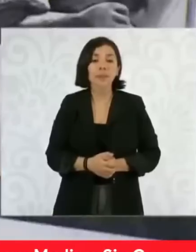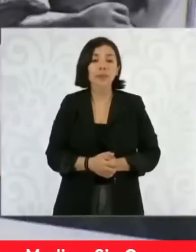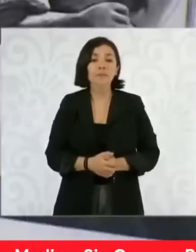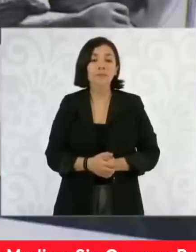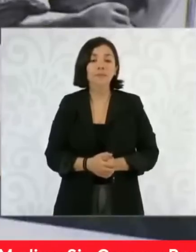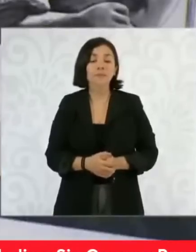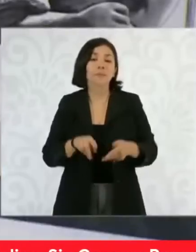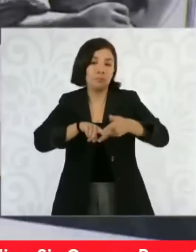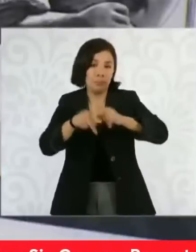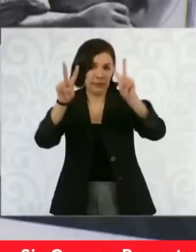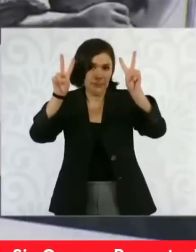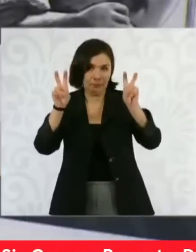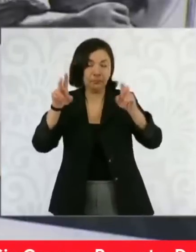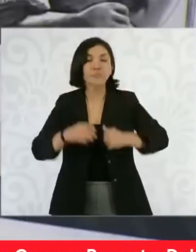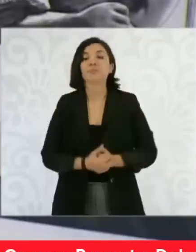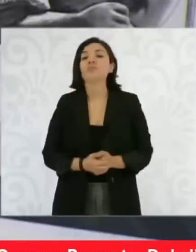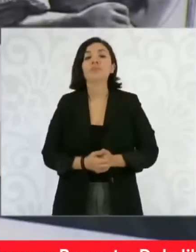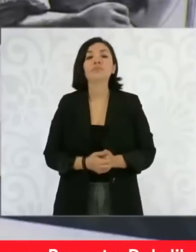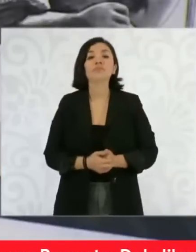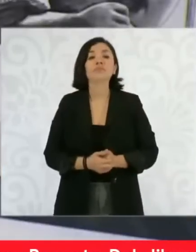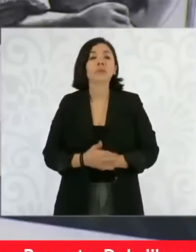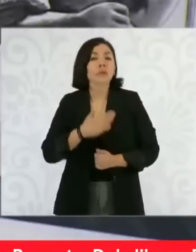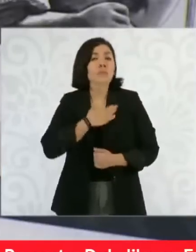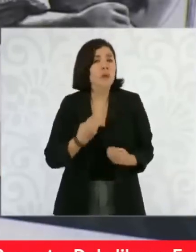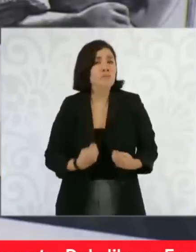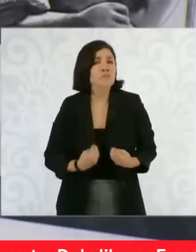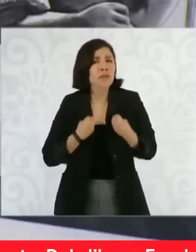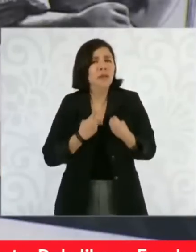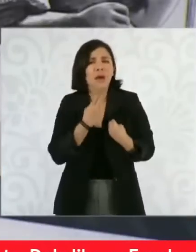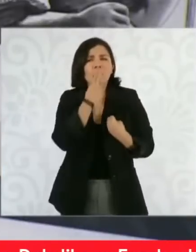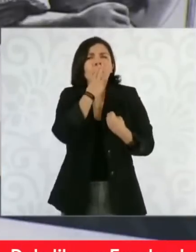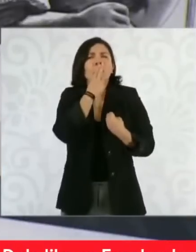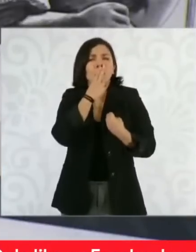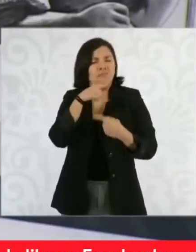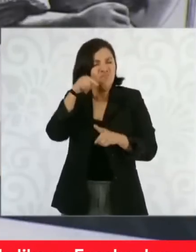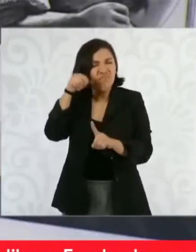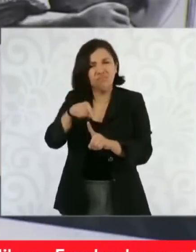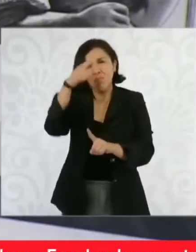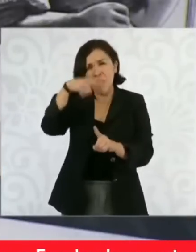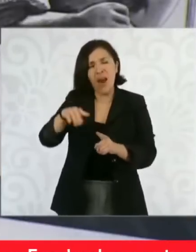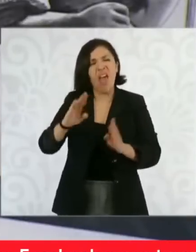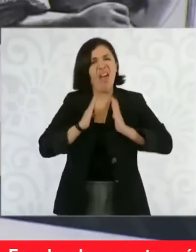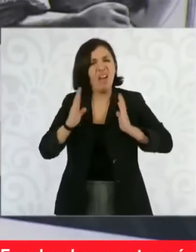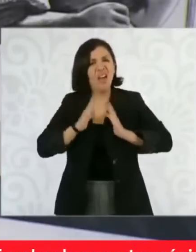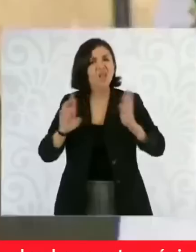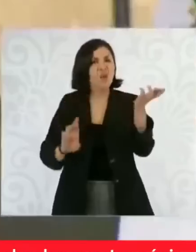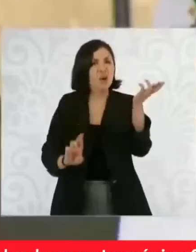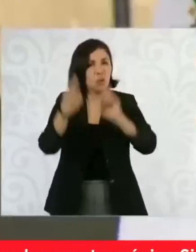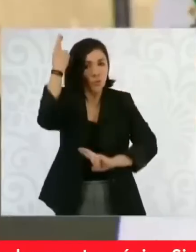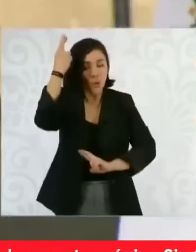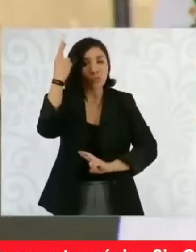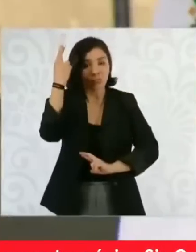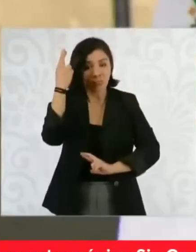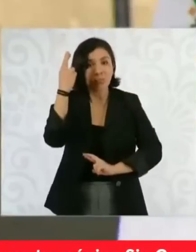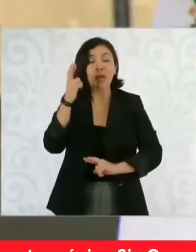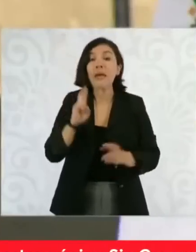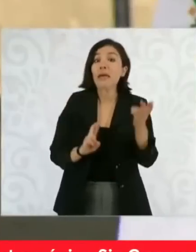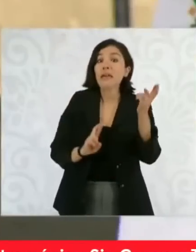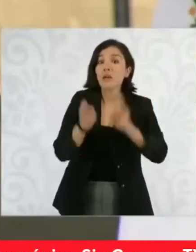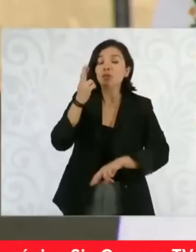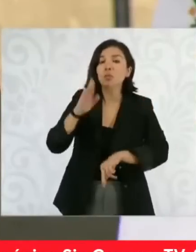inicio cita: consagré mi vida a la revolución y al ejército, a la revolución por